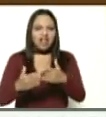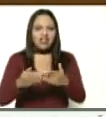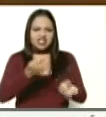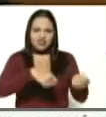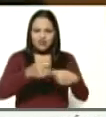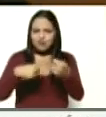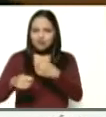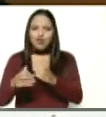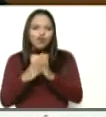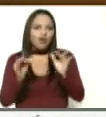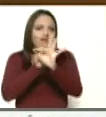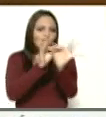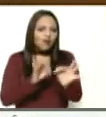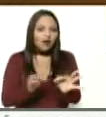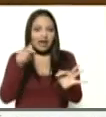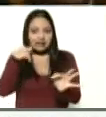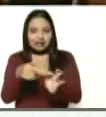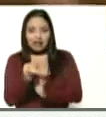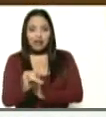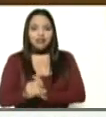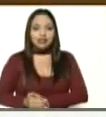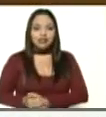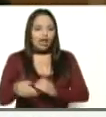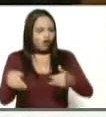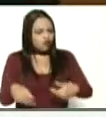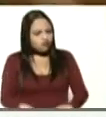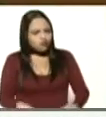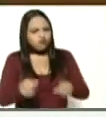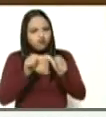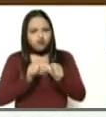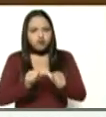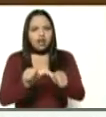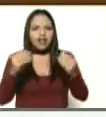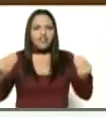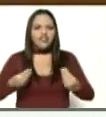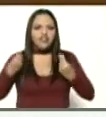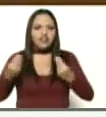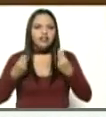las formas, y aquí estamos nosotros resistiendo y viviendo.